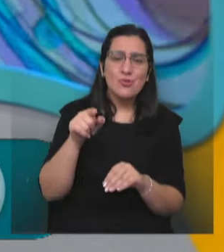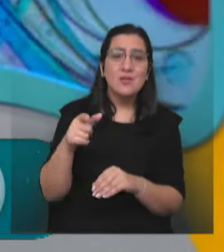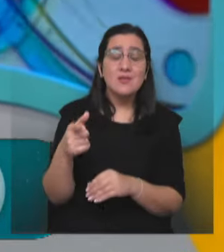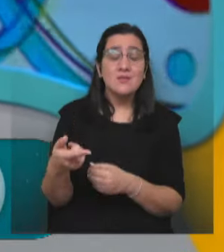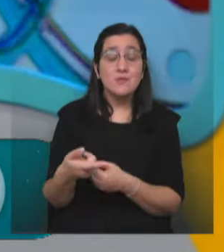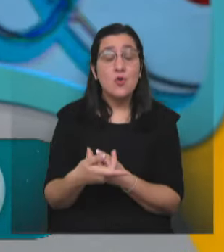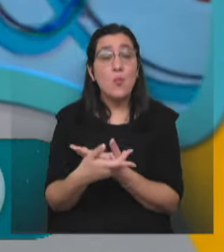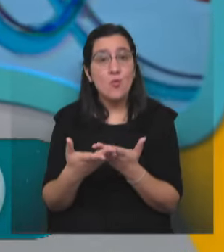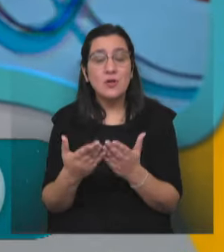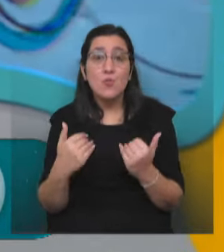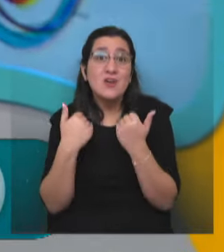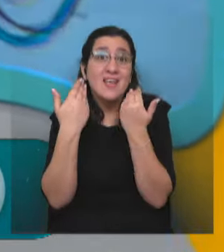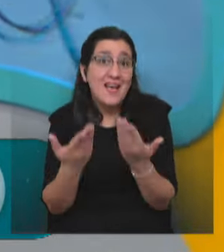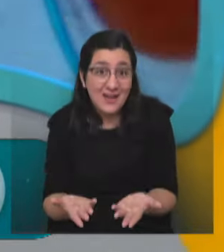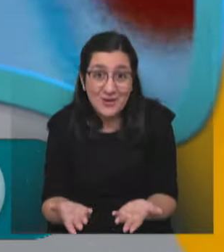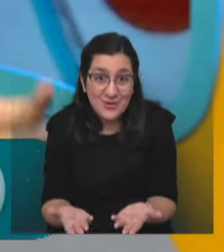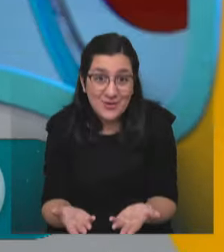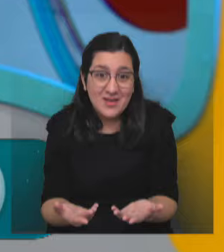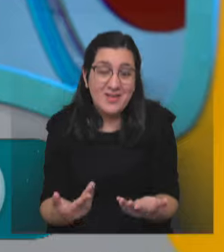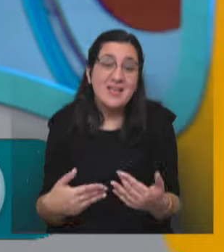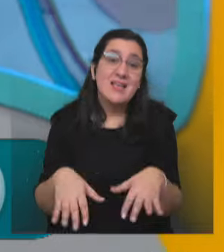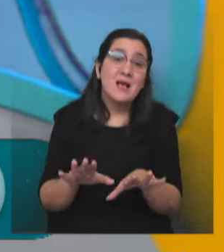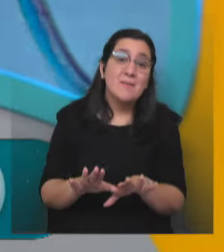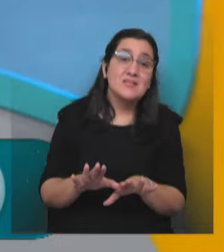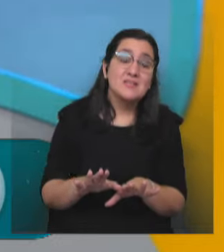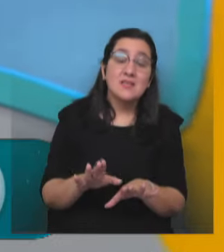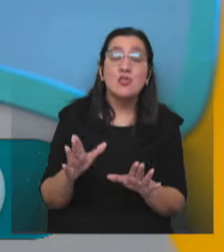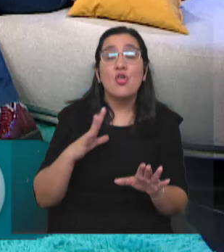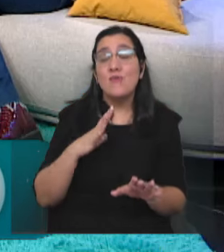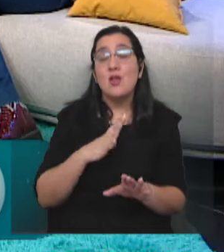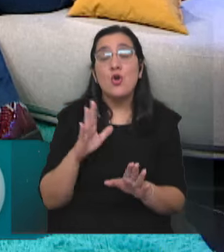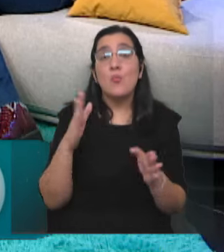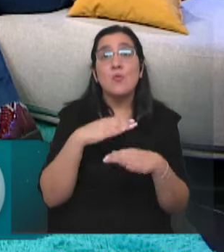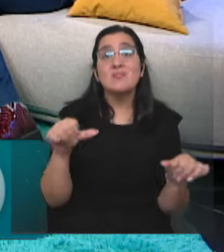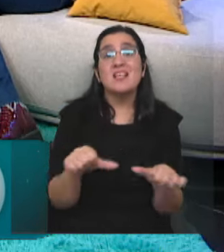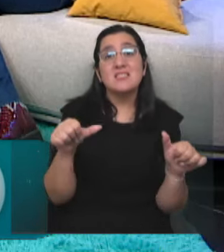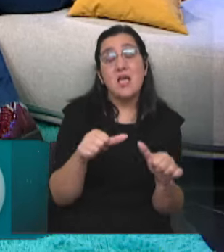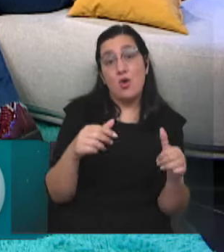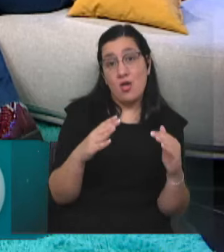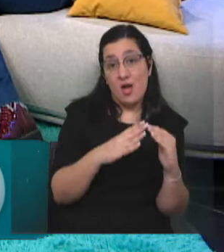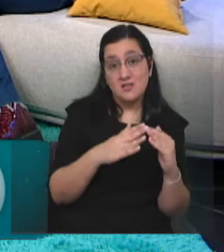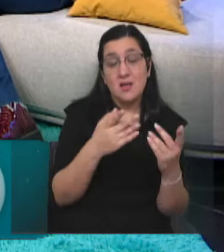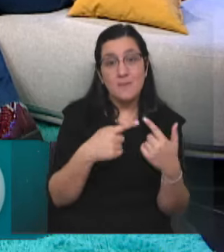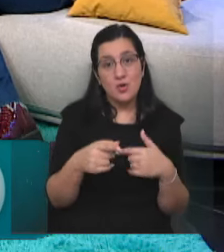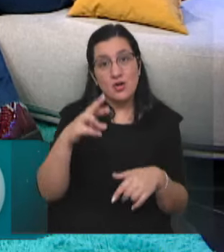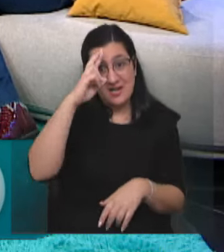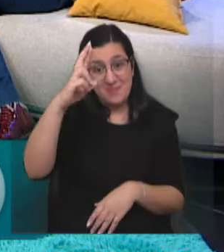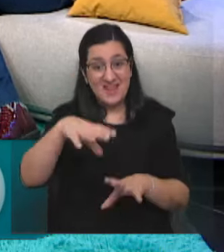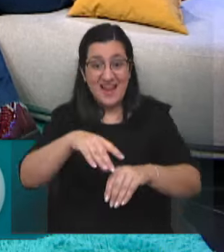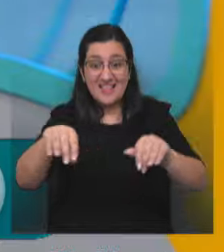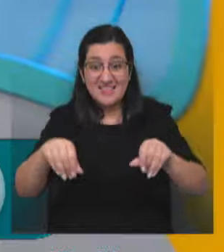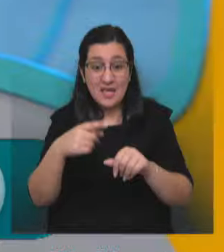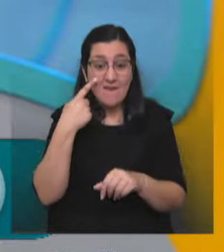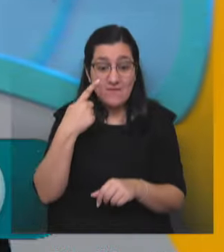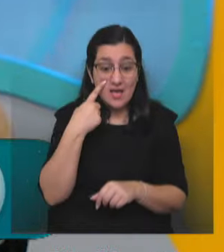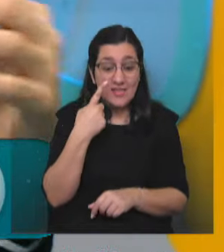traen como un regalo que capaz que no lo podemos llevar a la práctica todavía, pero ya está en la cabeza esta cosa de respetar a la tierra y ver cuándo la